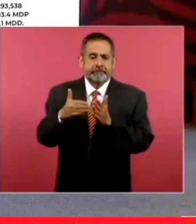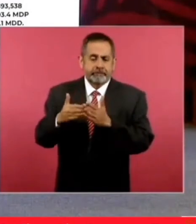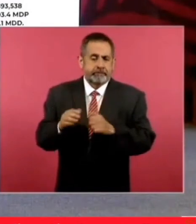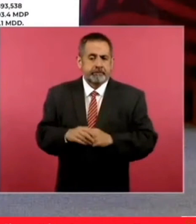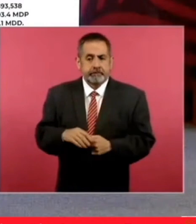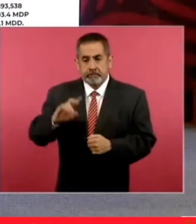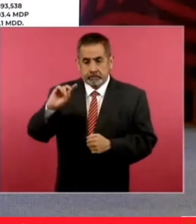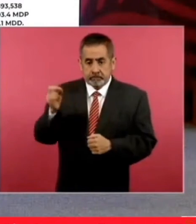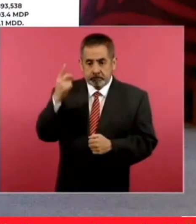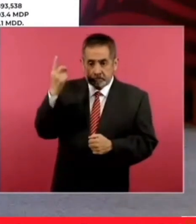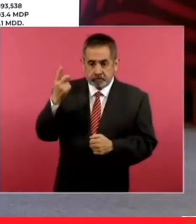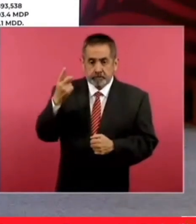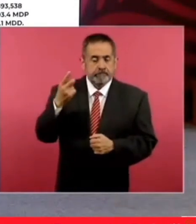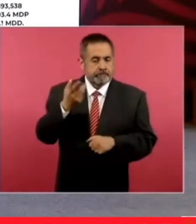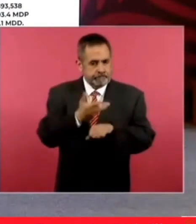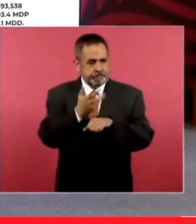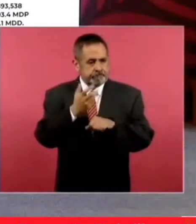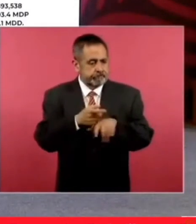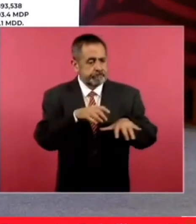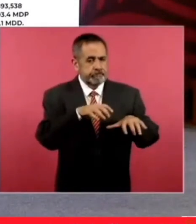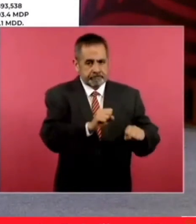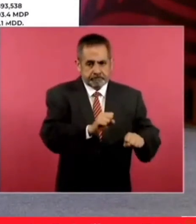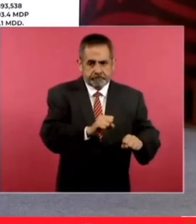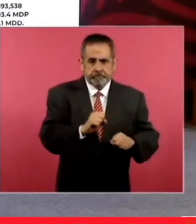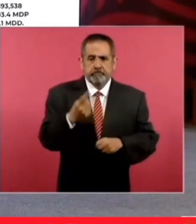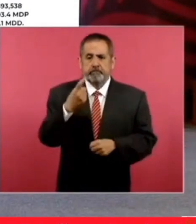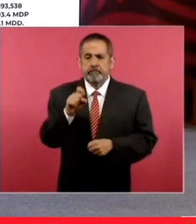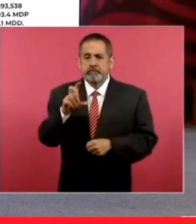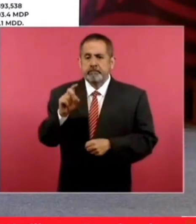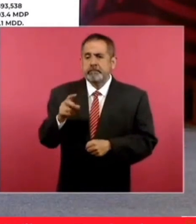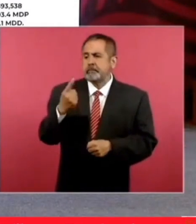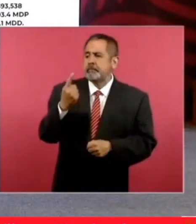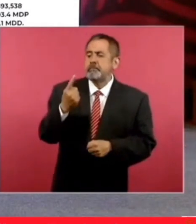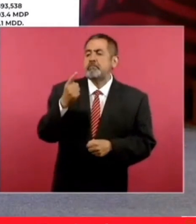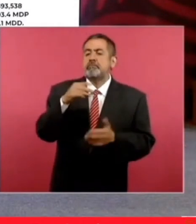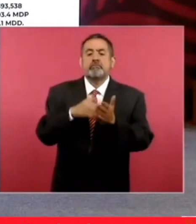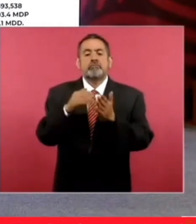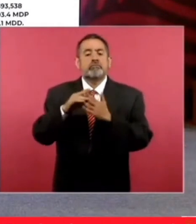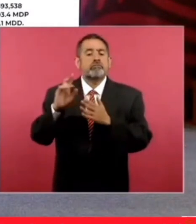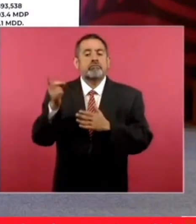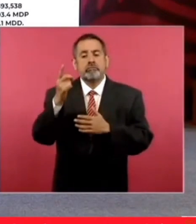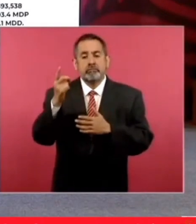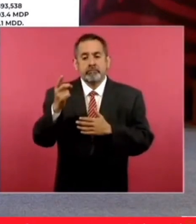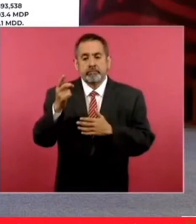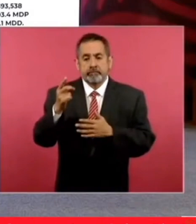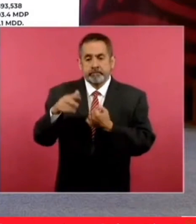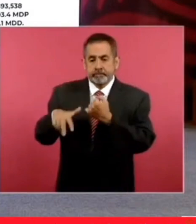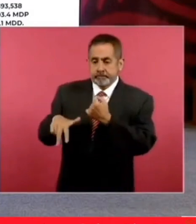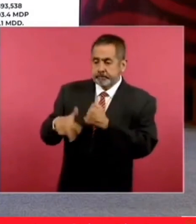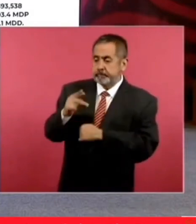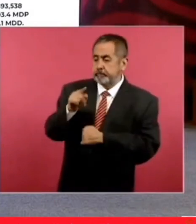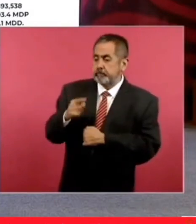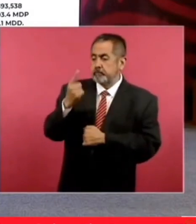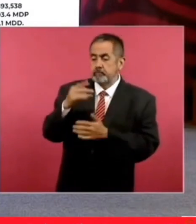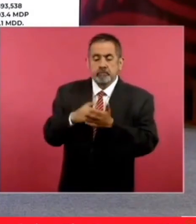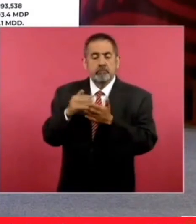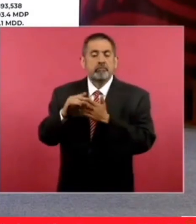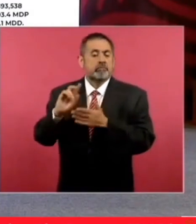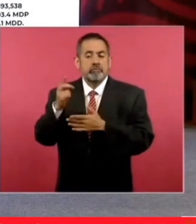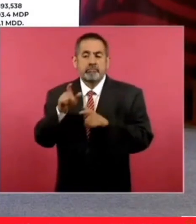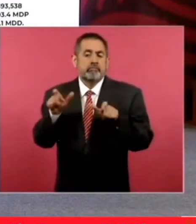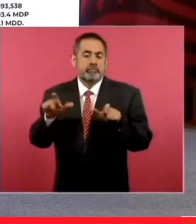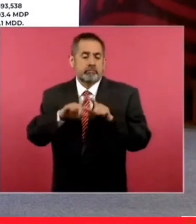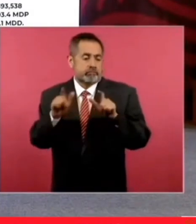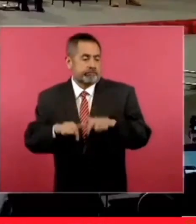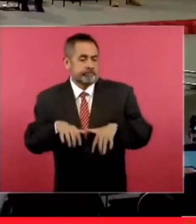y en dólares americanos dice 133.1 millones de dólares 13.1 millones de dólares lo